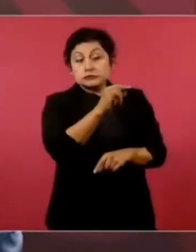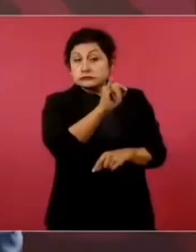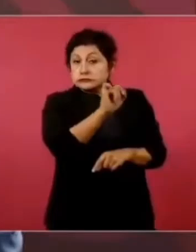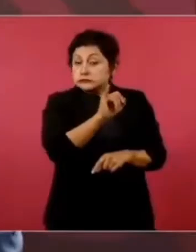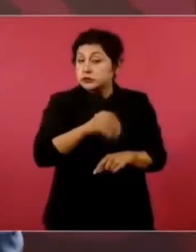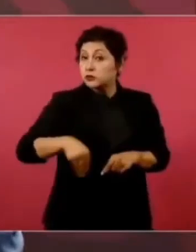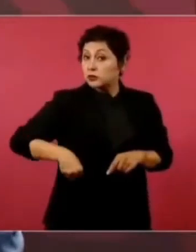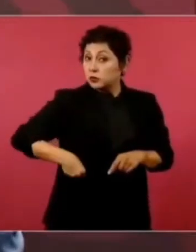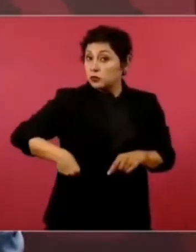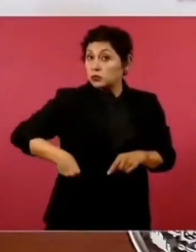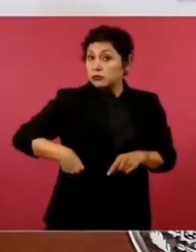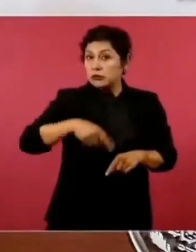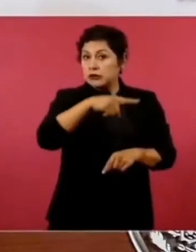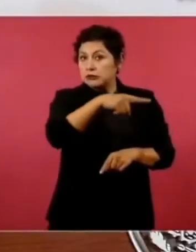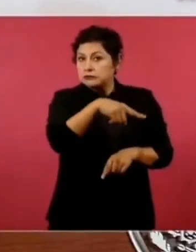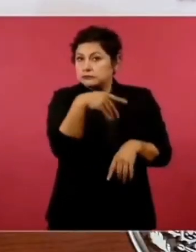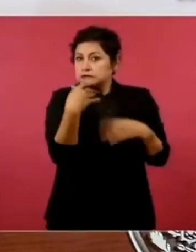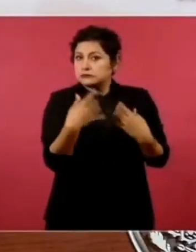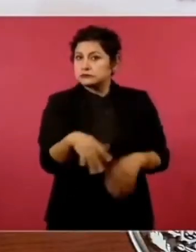peligrosos